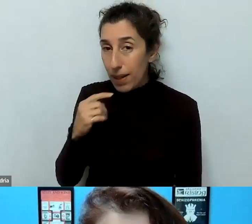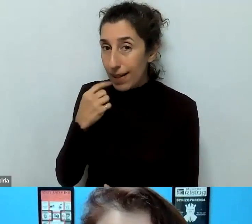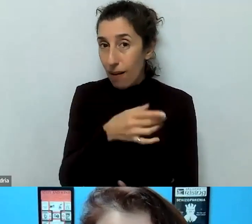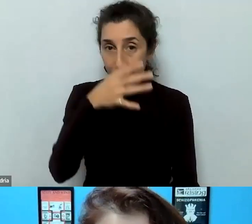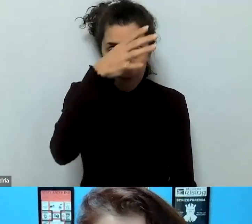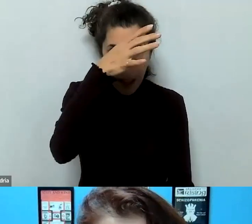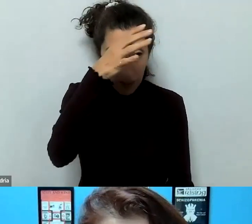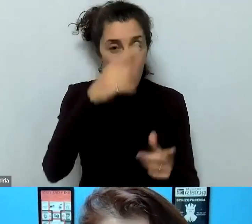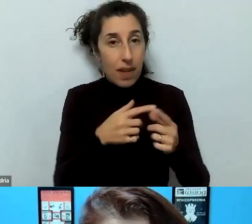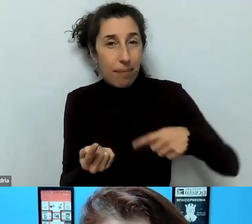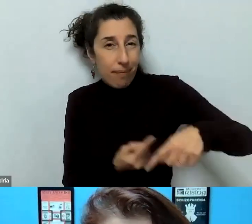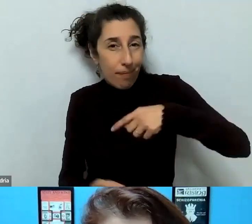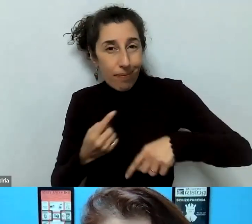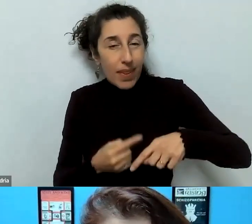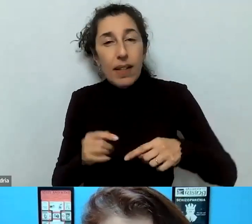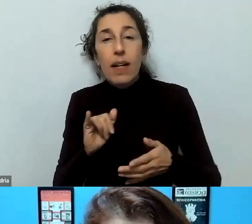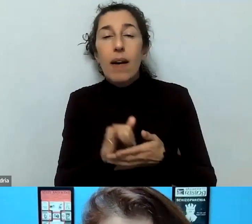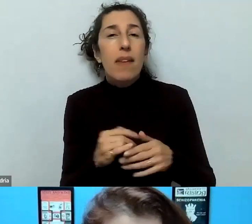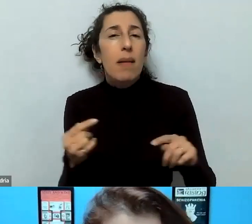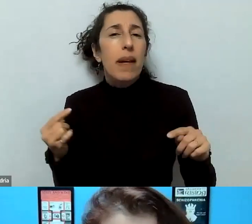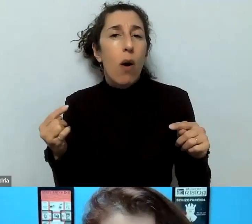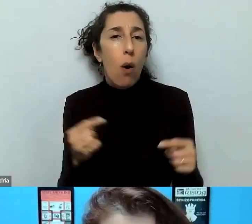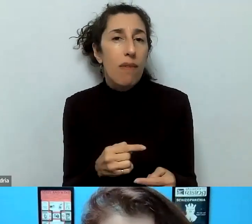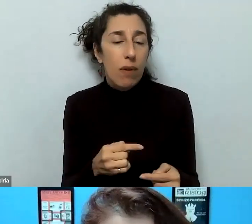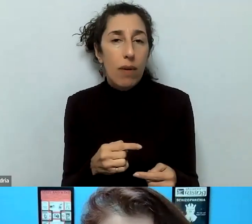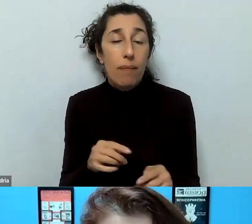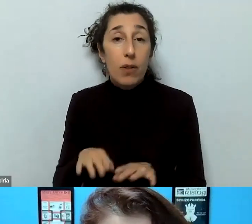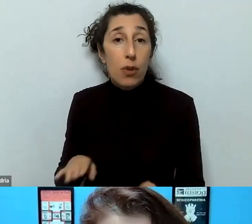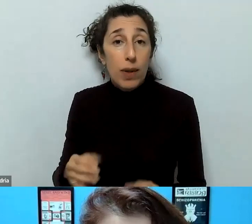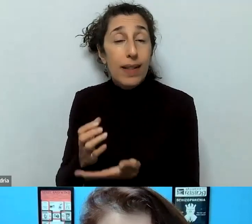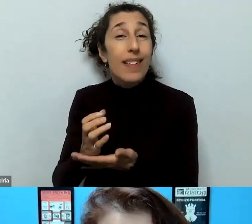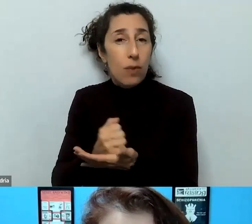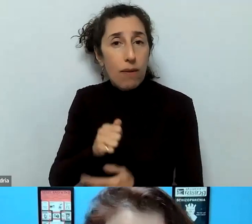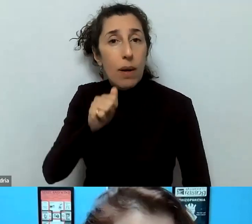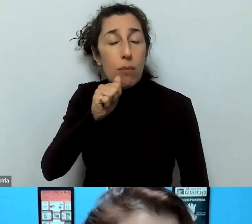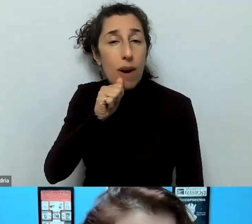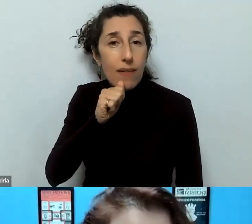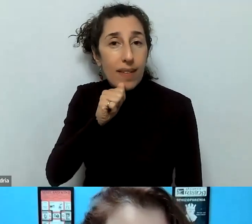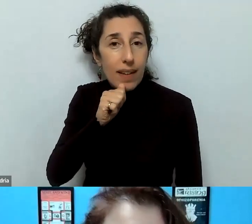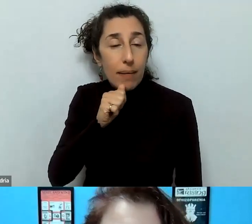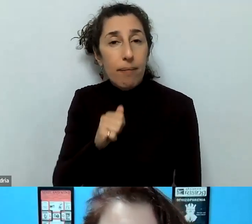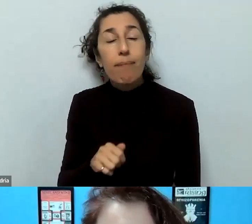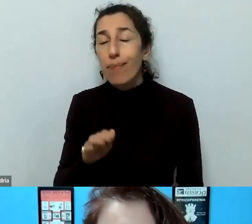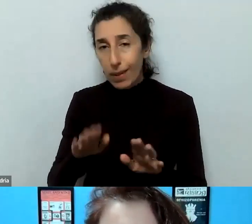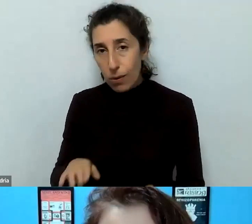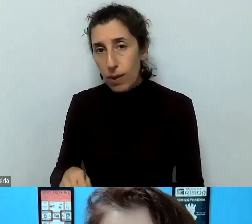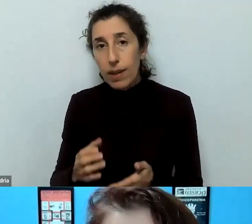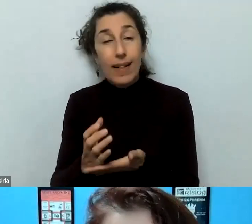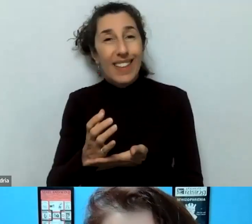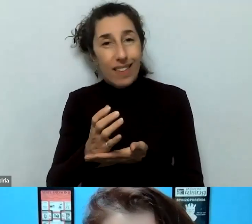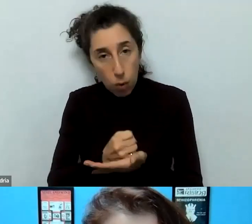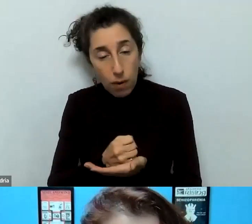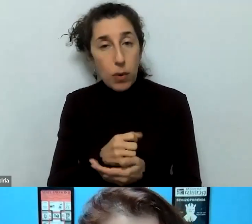Y esto estaba, ¿verdad? Los niños merecen privacidad. Hay una opresión que los afecta a